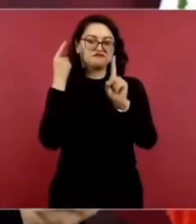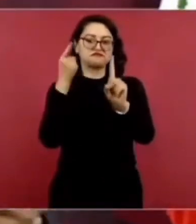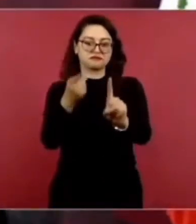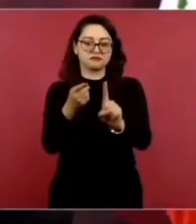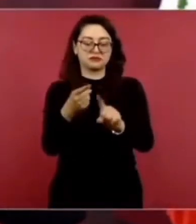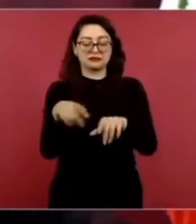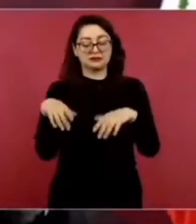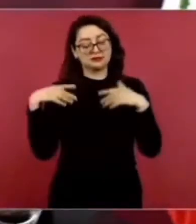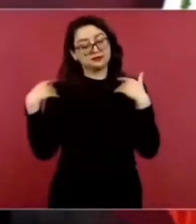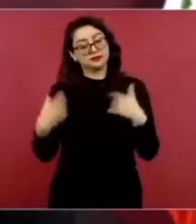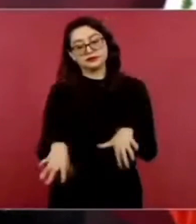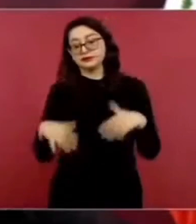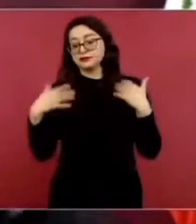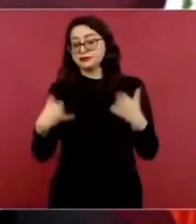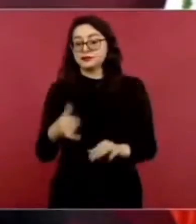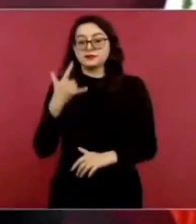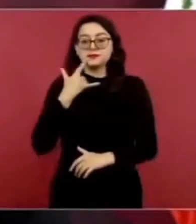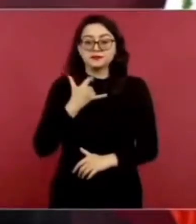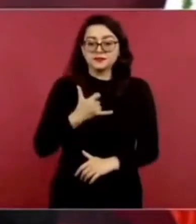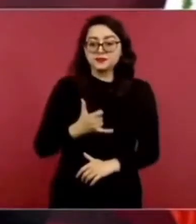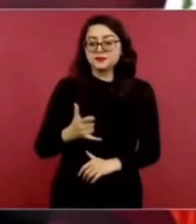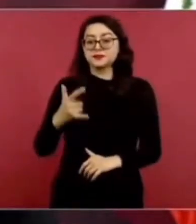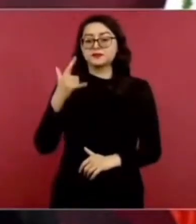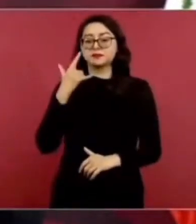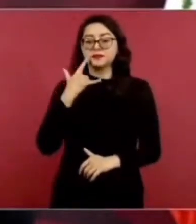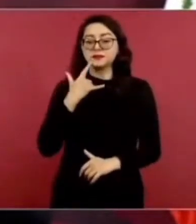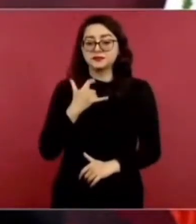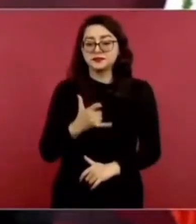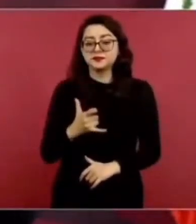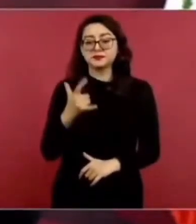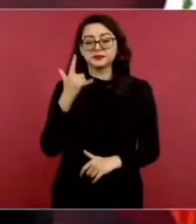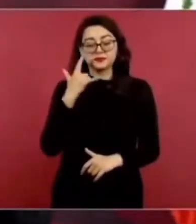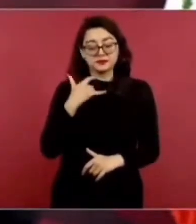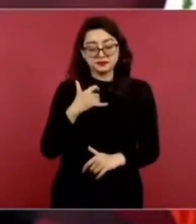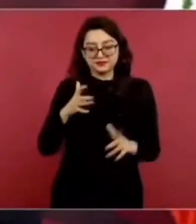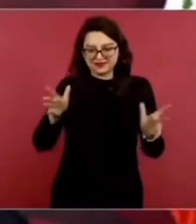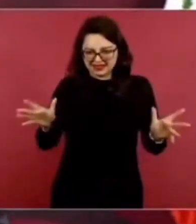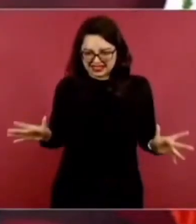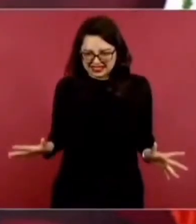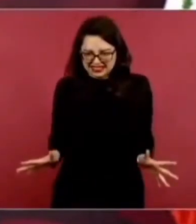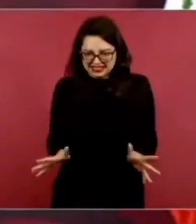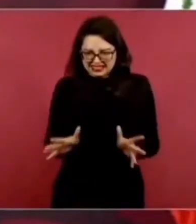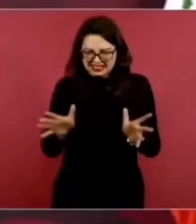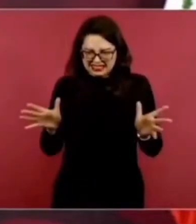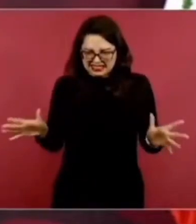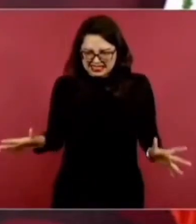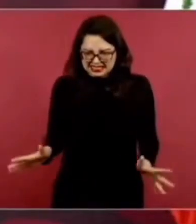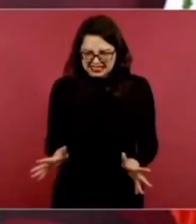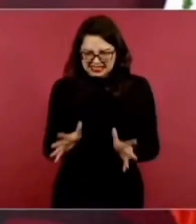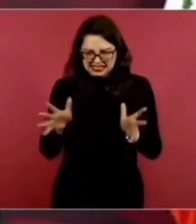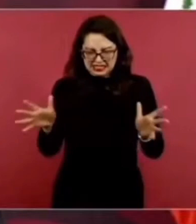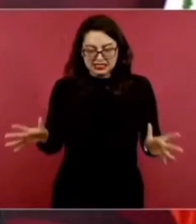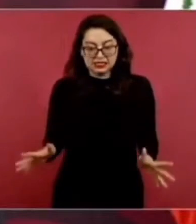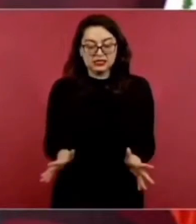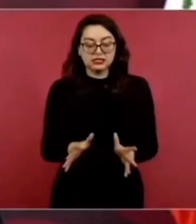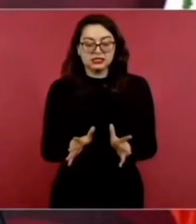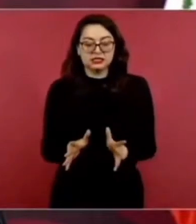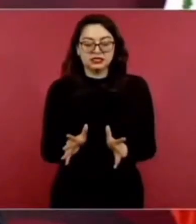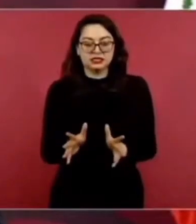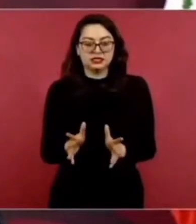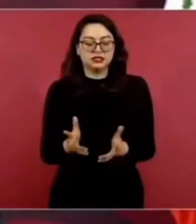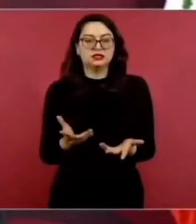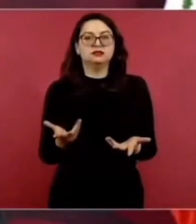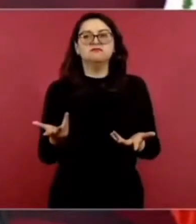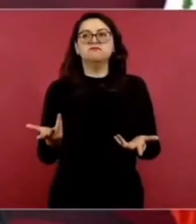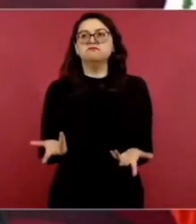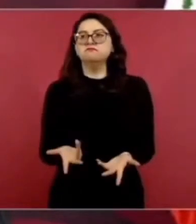nos ha costado muchísimo trabajo echarlo a andar, y fíjense que no